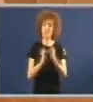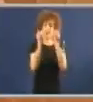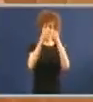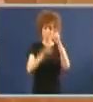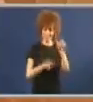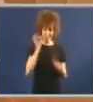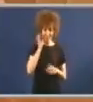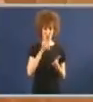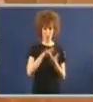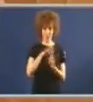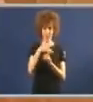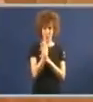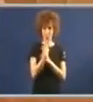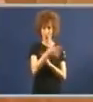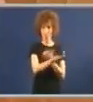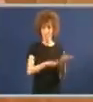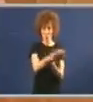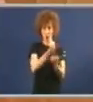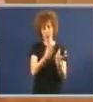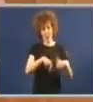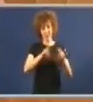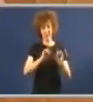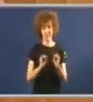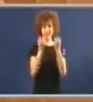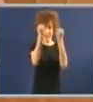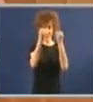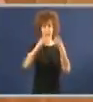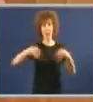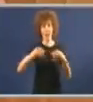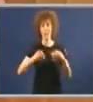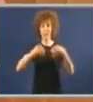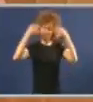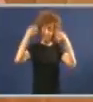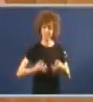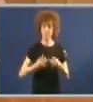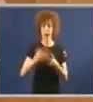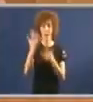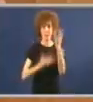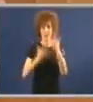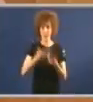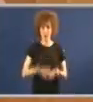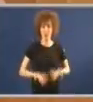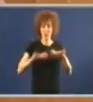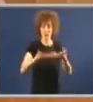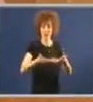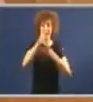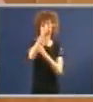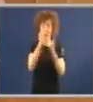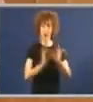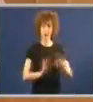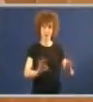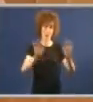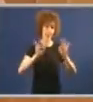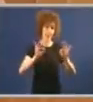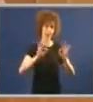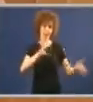das mulleres desa situación de violencia. Debe asegurarse, dende as administracións, unha atención